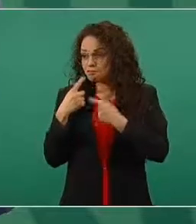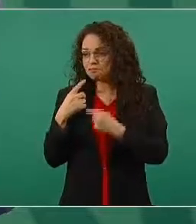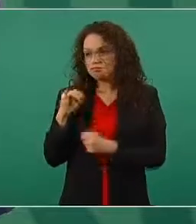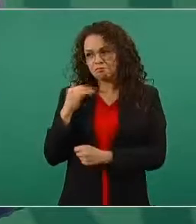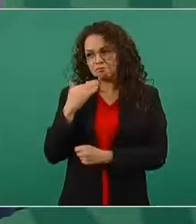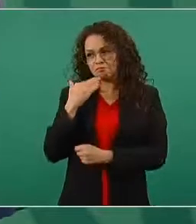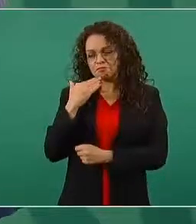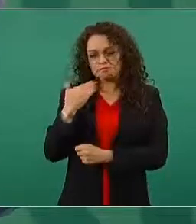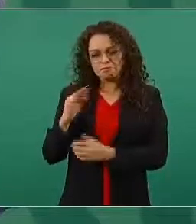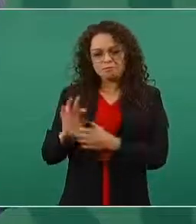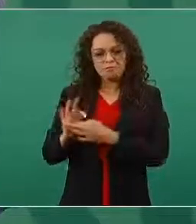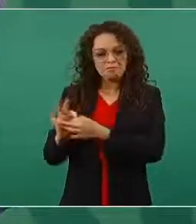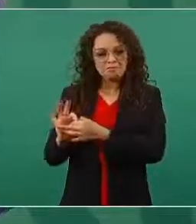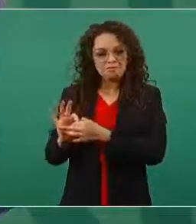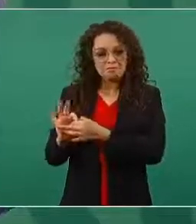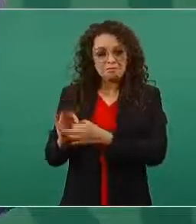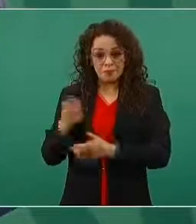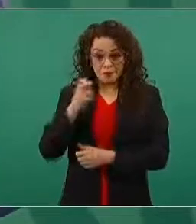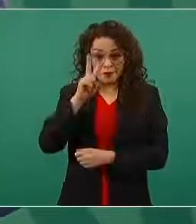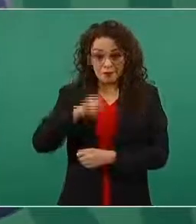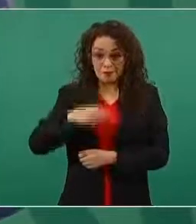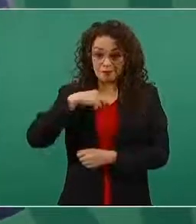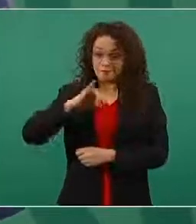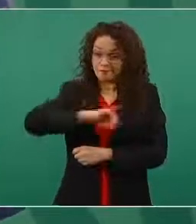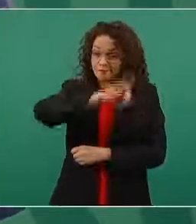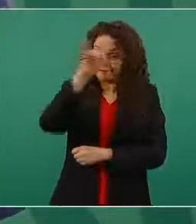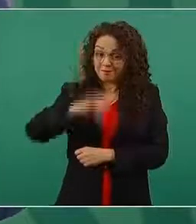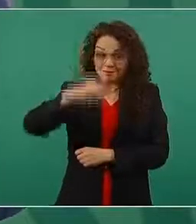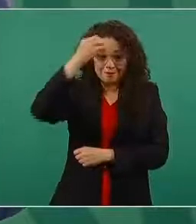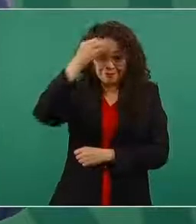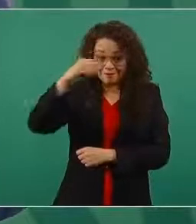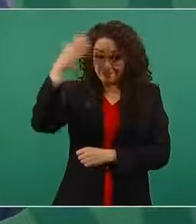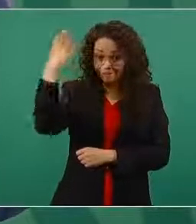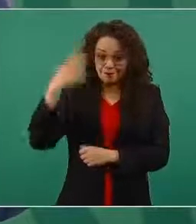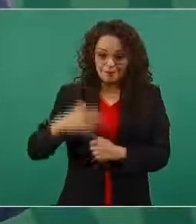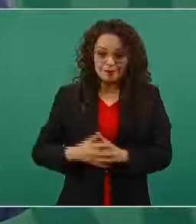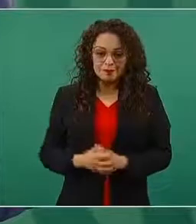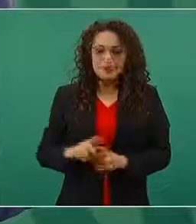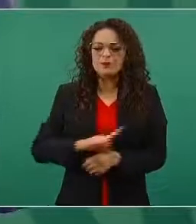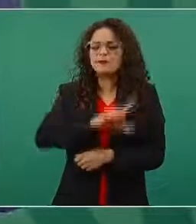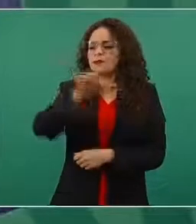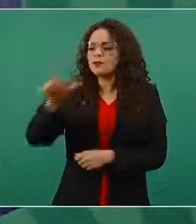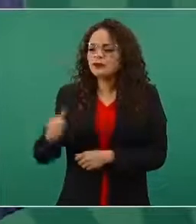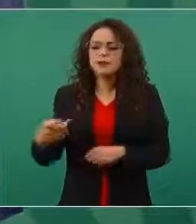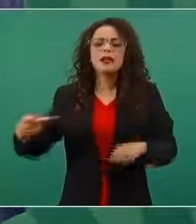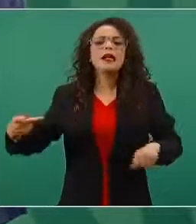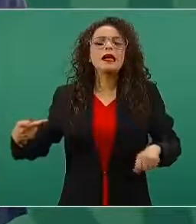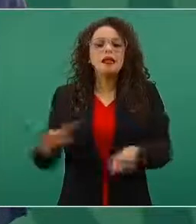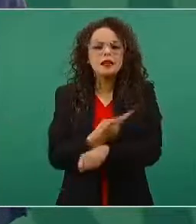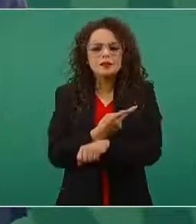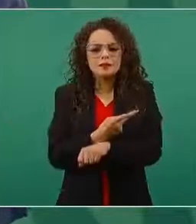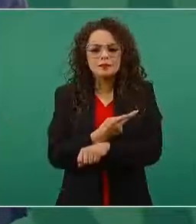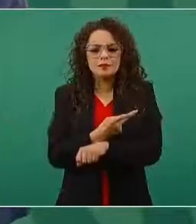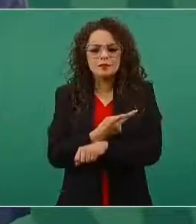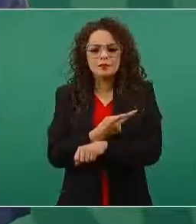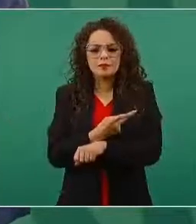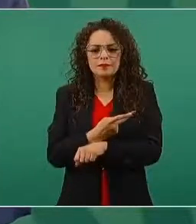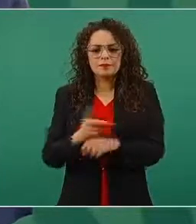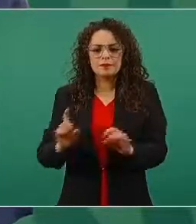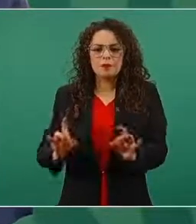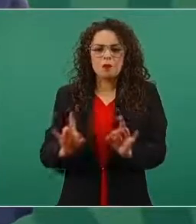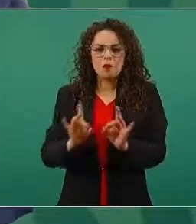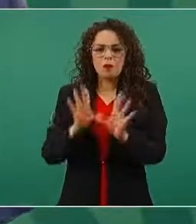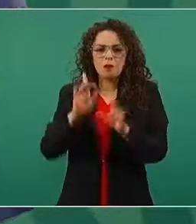Eso no se me olvida. ¿Qué pasó? Tiene un accidente, no más que nada un